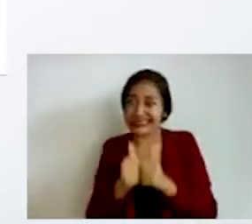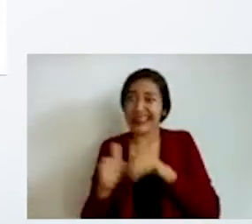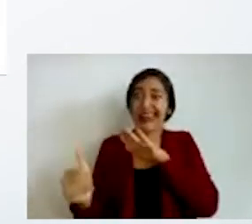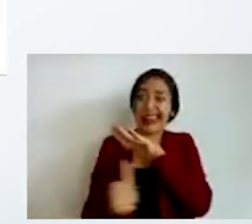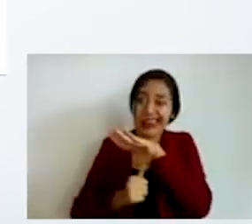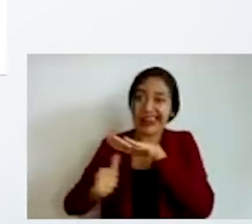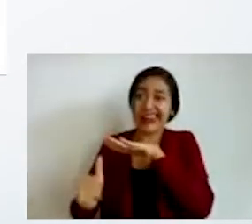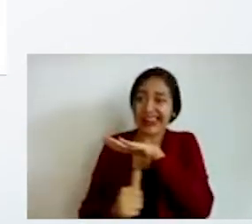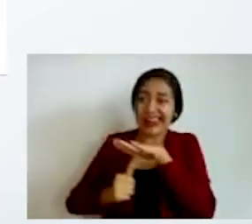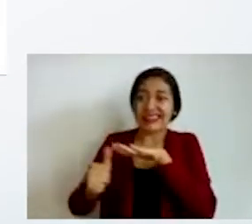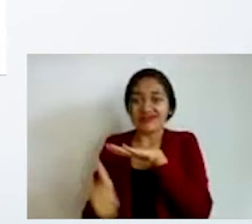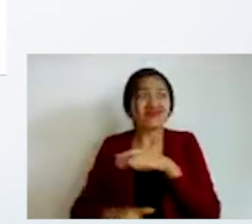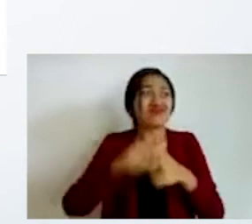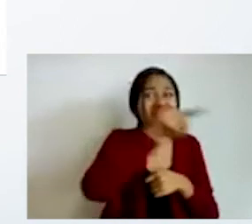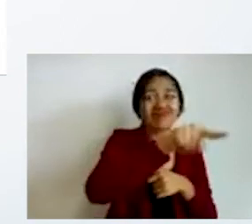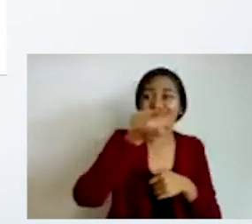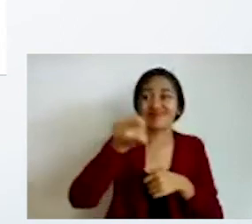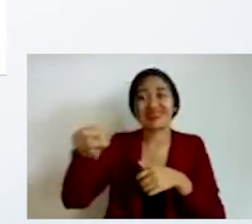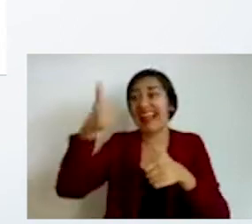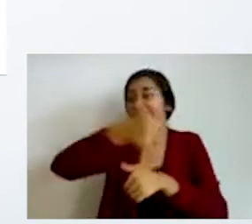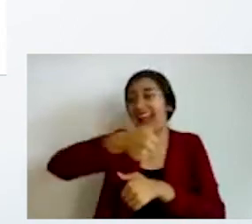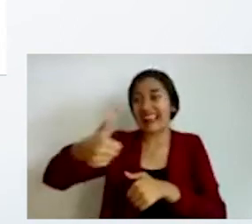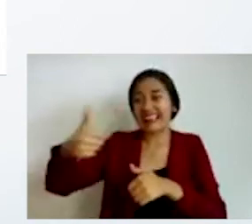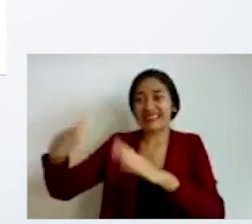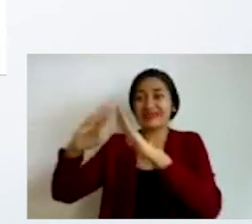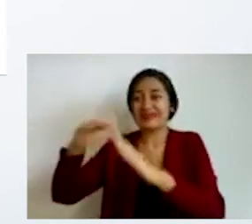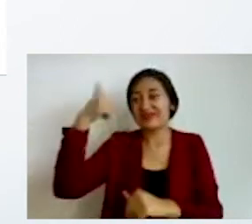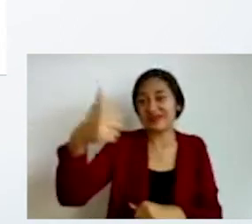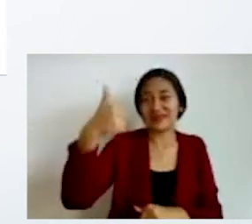le llamamos, en inglés se le dice lockdown, el encierro